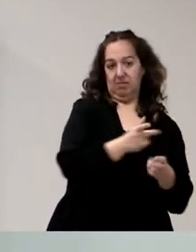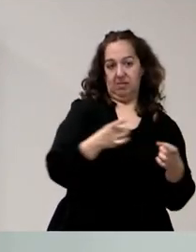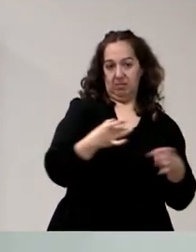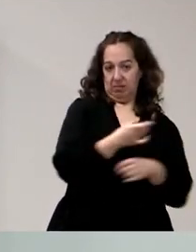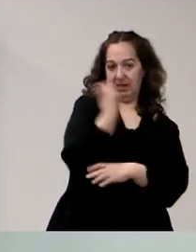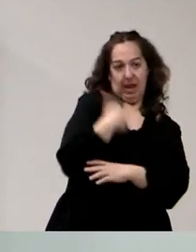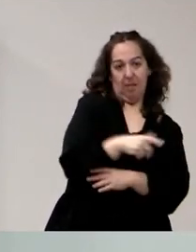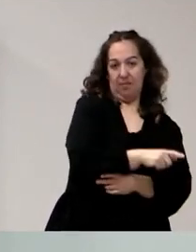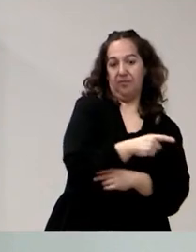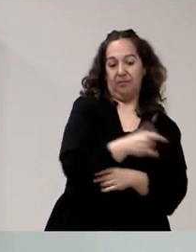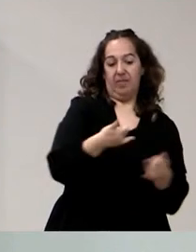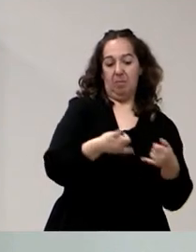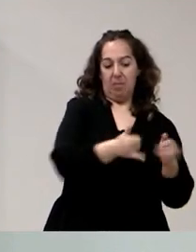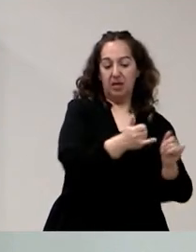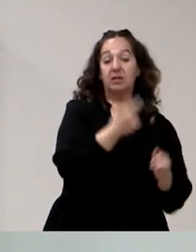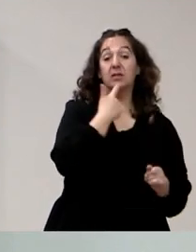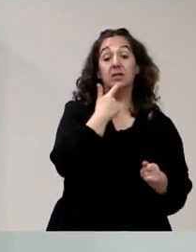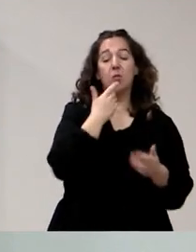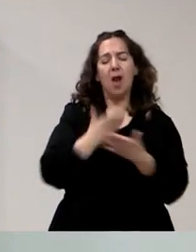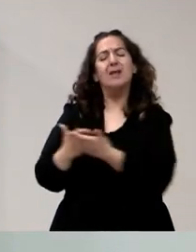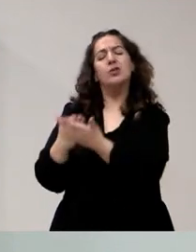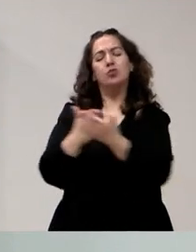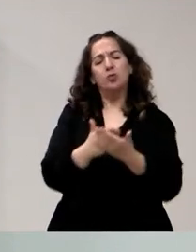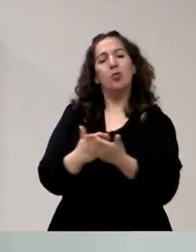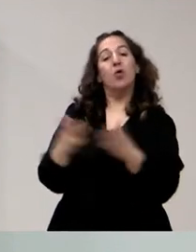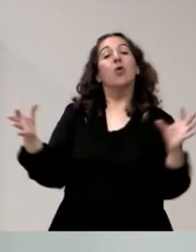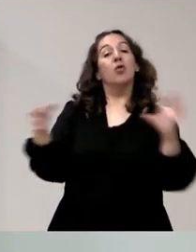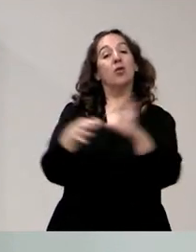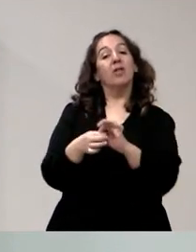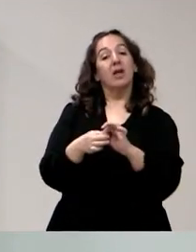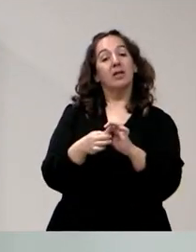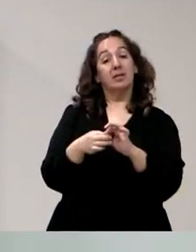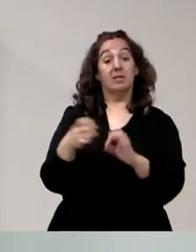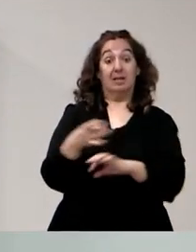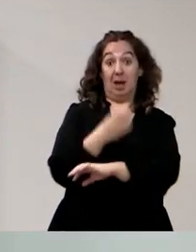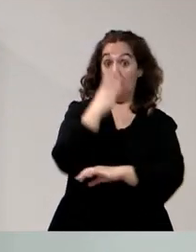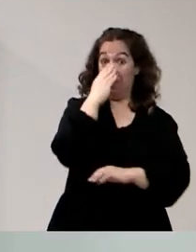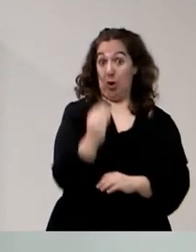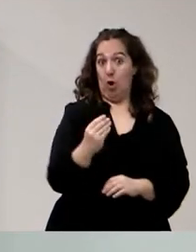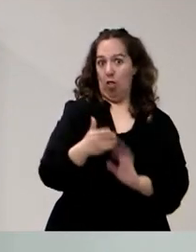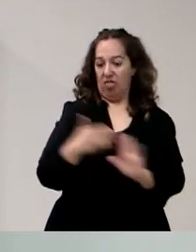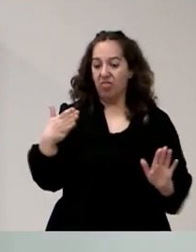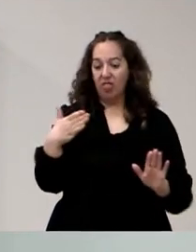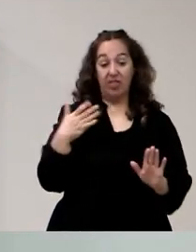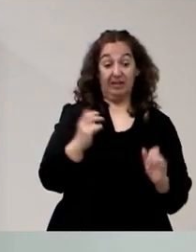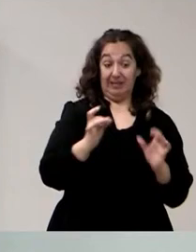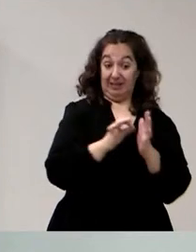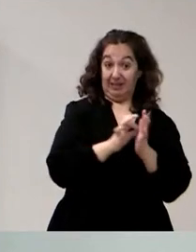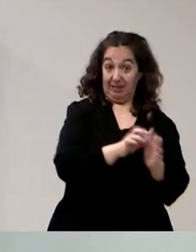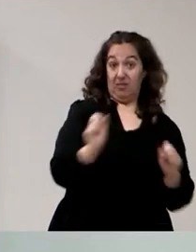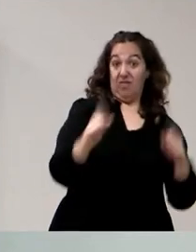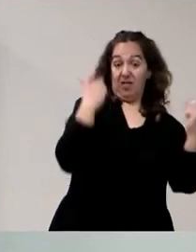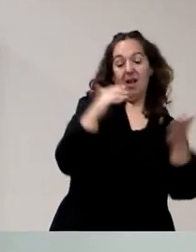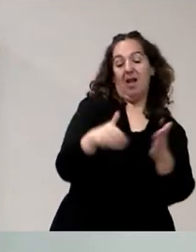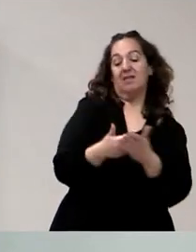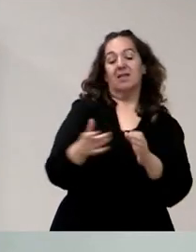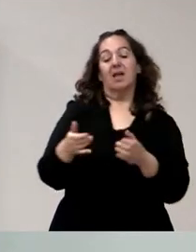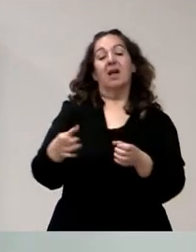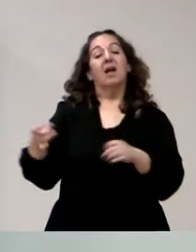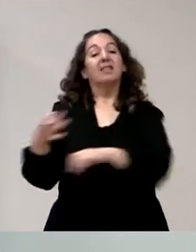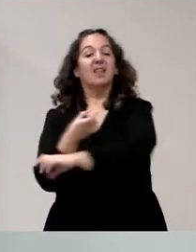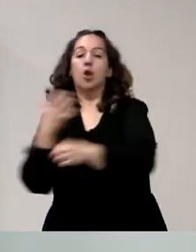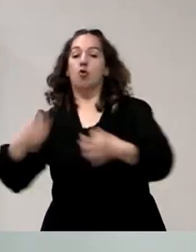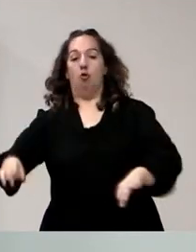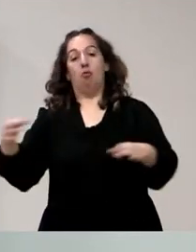realizando un estudio para conectar la línea de alta velocidad una vez que entre en servicio con la red convencional eh en el